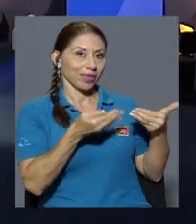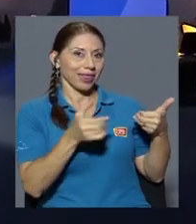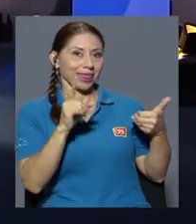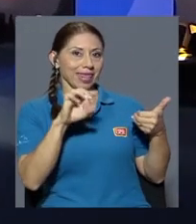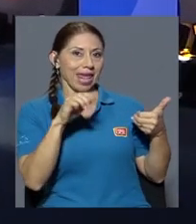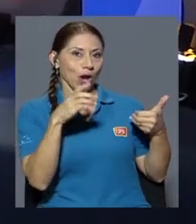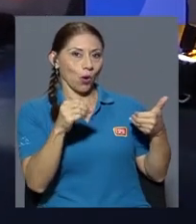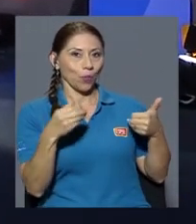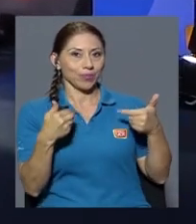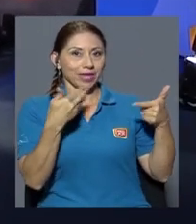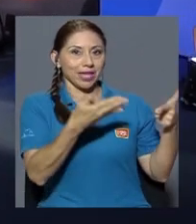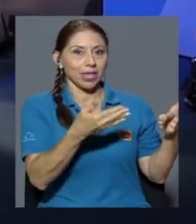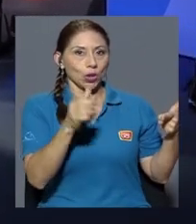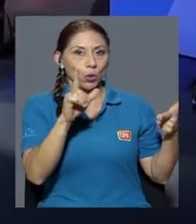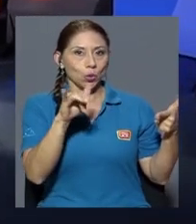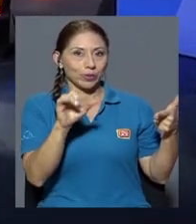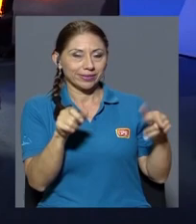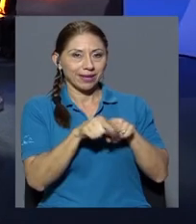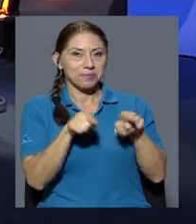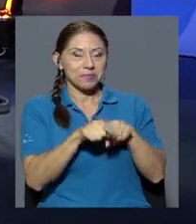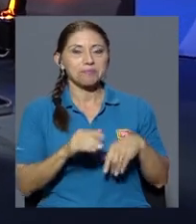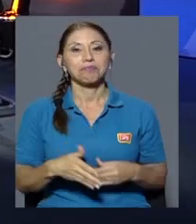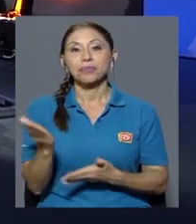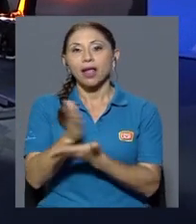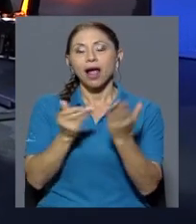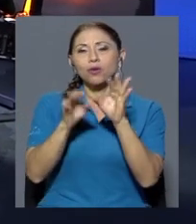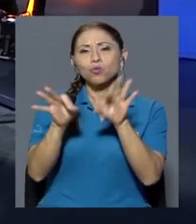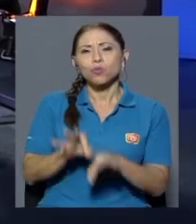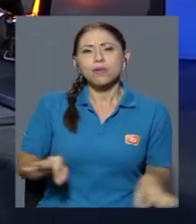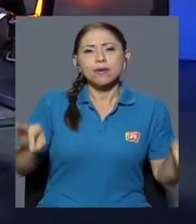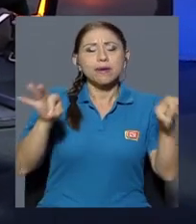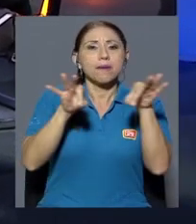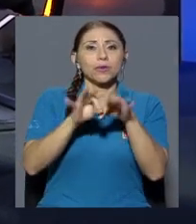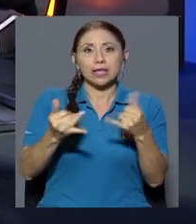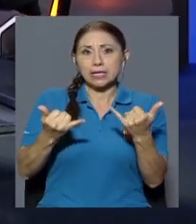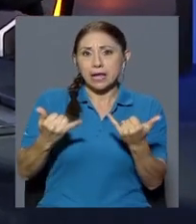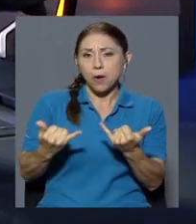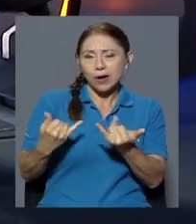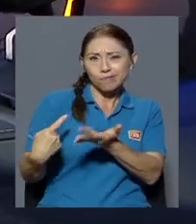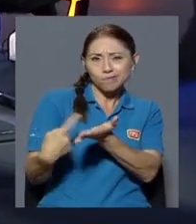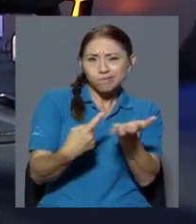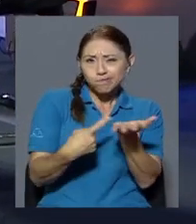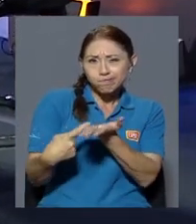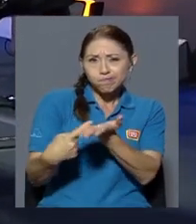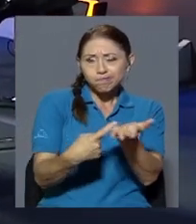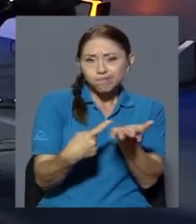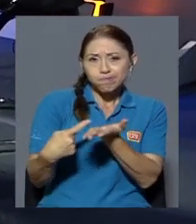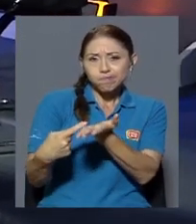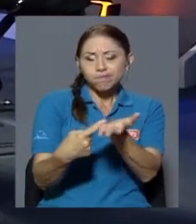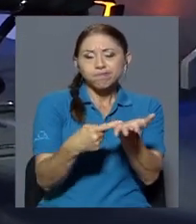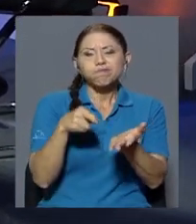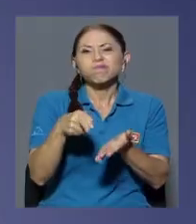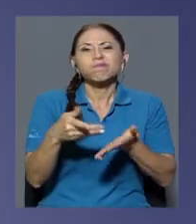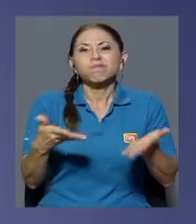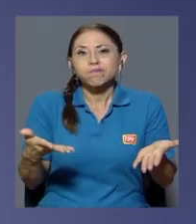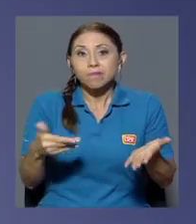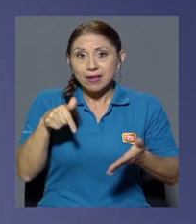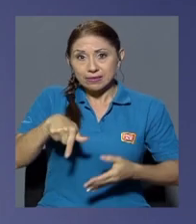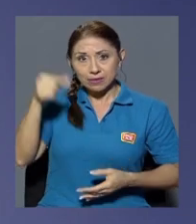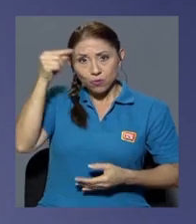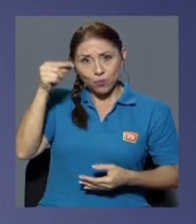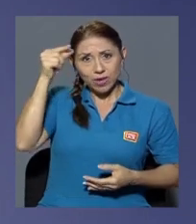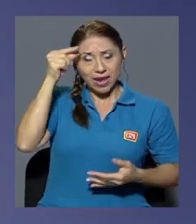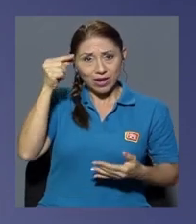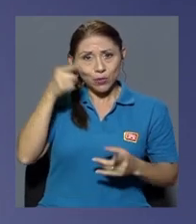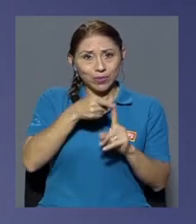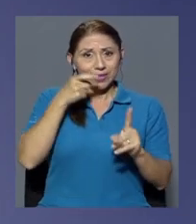donde están bien hay algo muy importante que se pone en la mesa de discusión y tiene que ver con que este gobierno